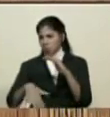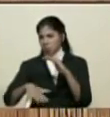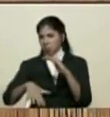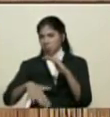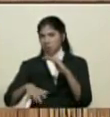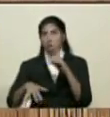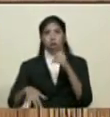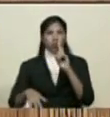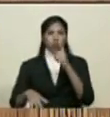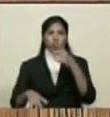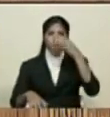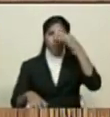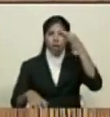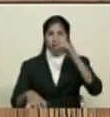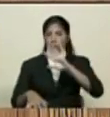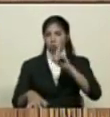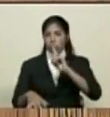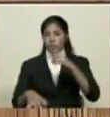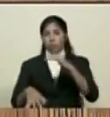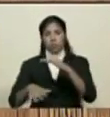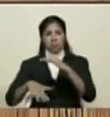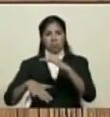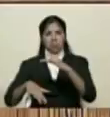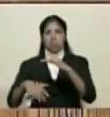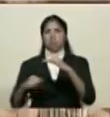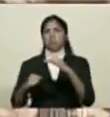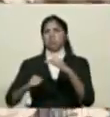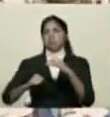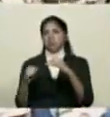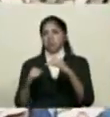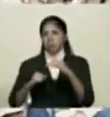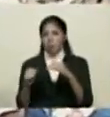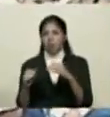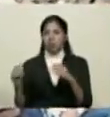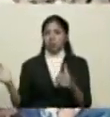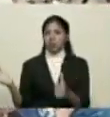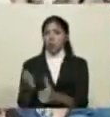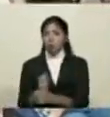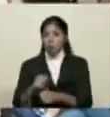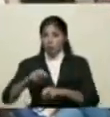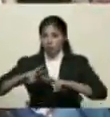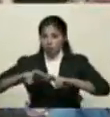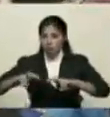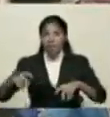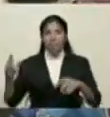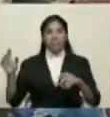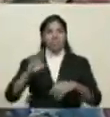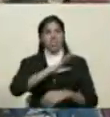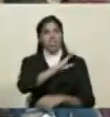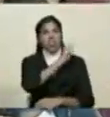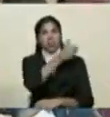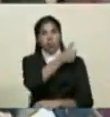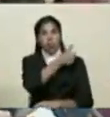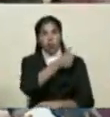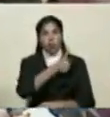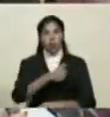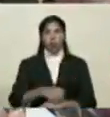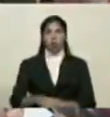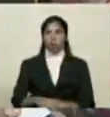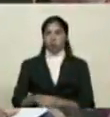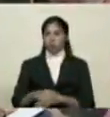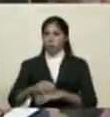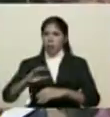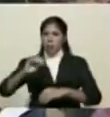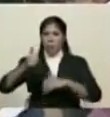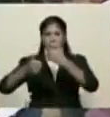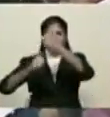ser fiscales, abogados agregados, fiscales auxiliares, provisionales, directores, hasta la más alta